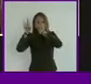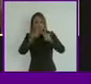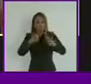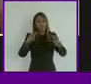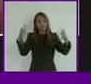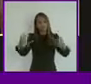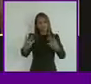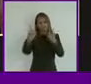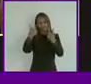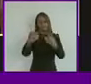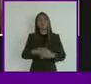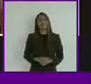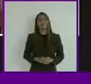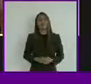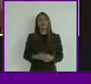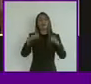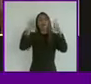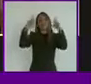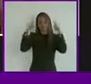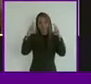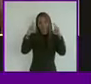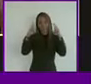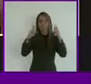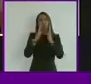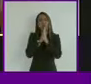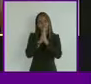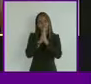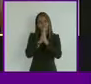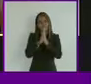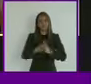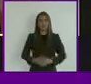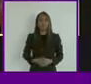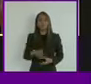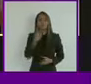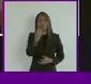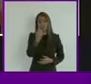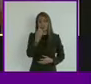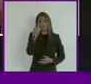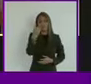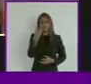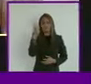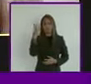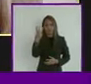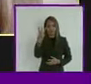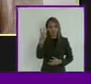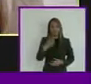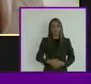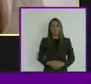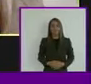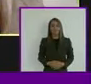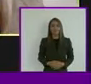una sonrisa a efecto de realizar la toma de fotografía oficial. Una, dos,